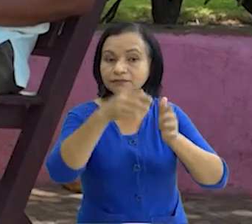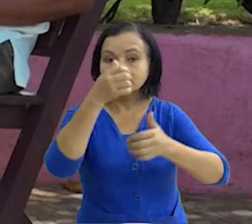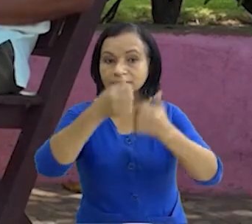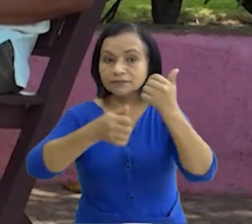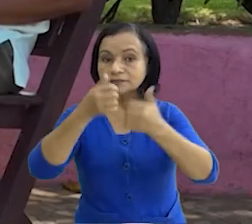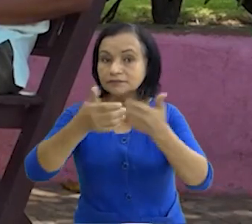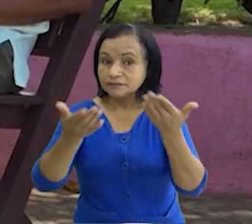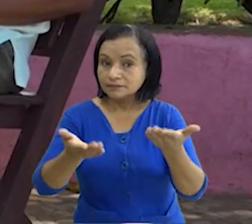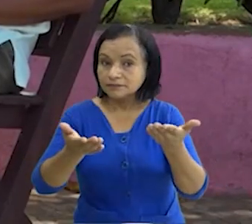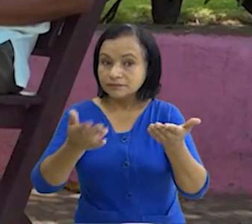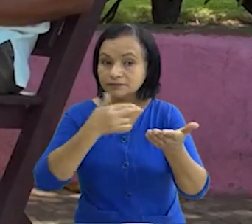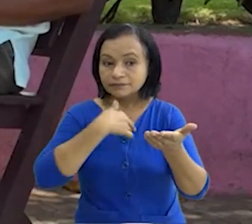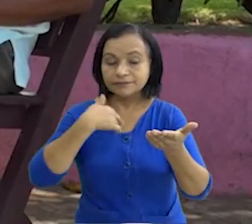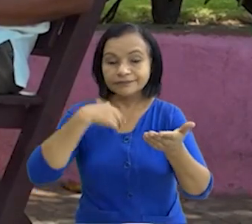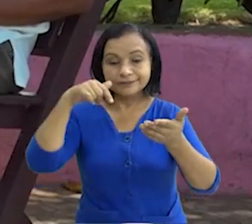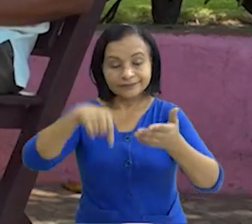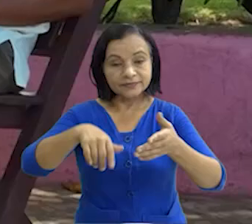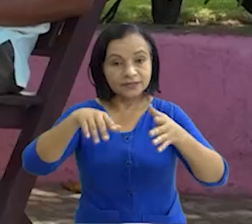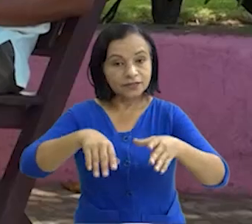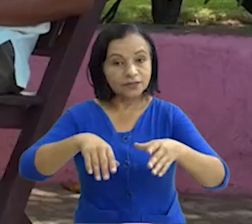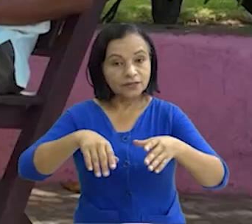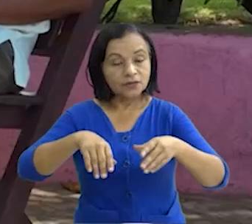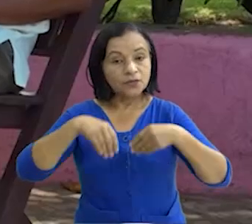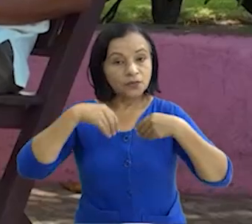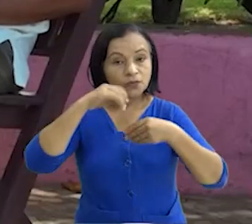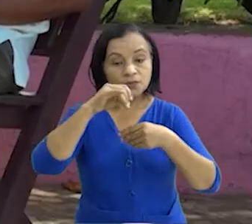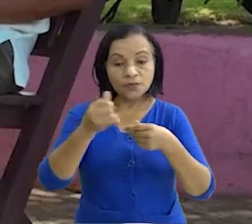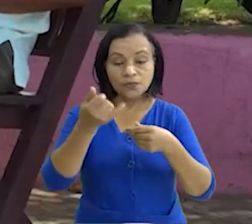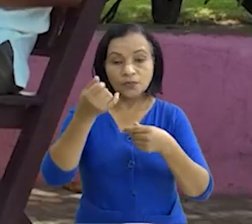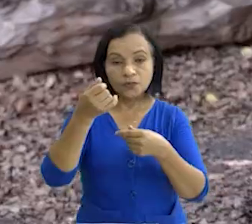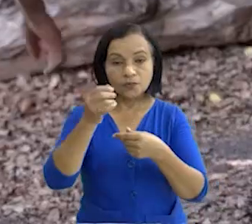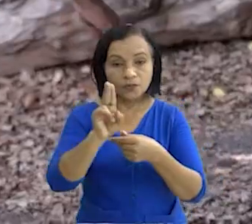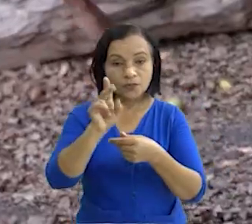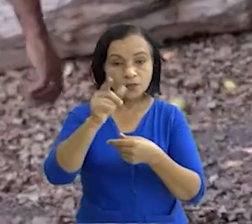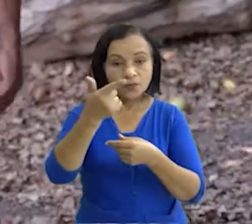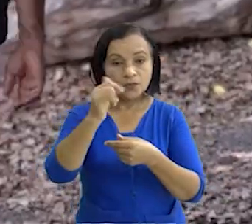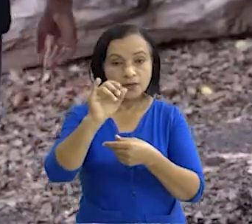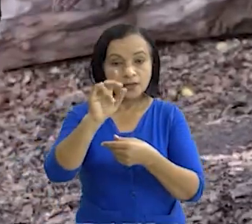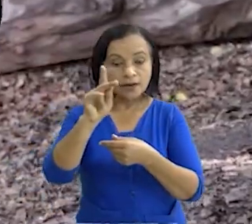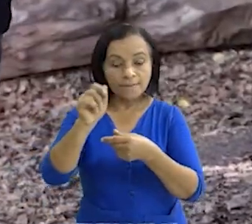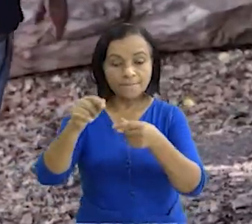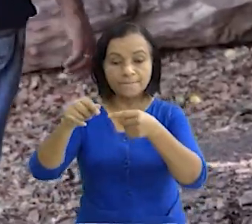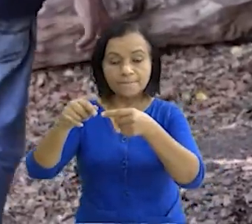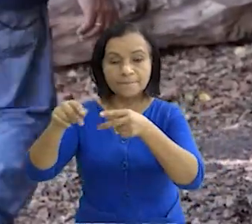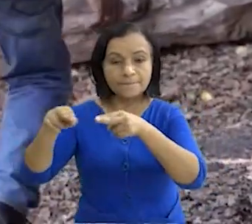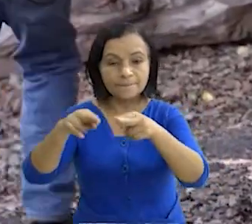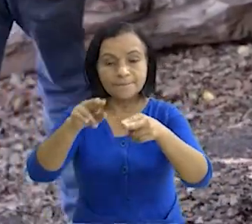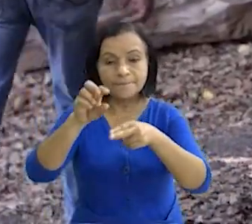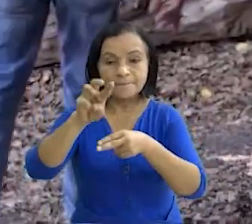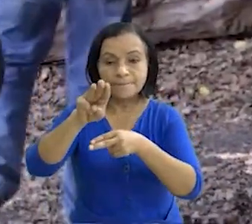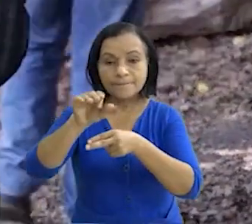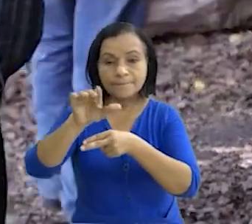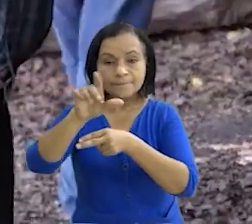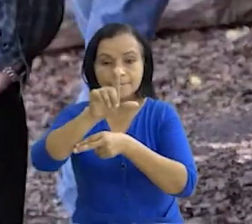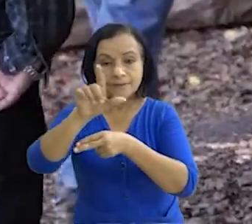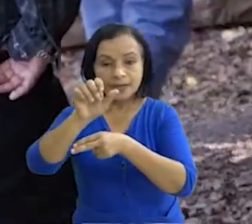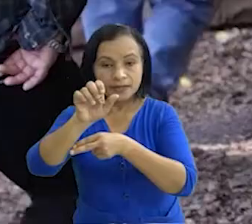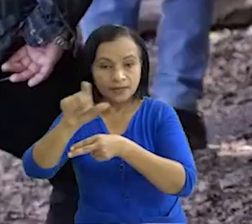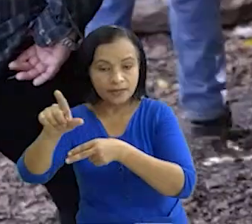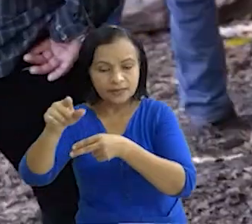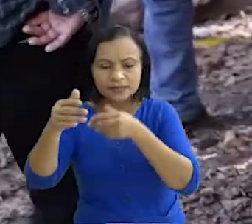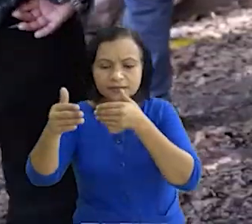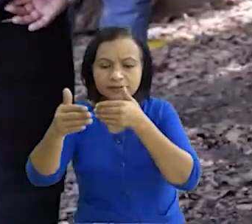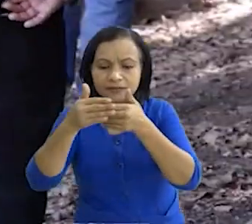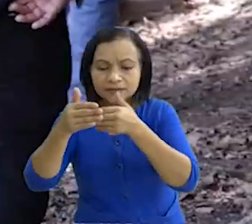afectación. Entonces, en la ciudad de Juigalpa nosotros tenemos, ¿verdad?, la cuenca del Mayale, el Valle del Mayale, y precisamente en el